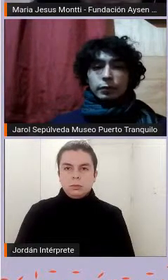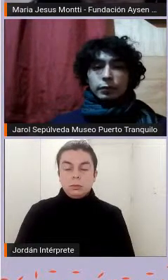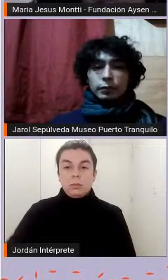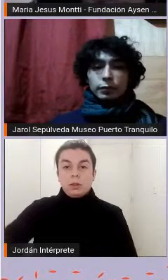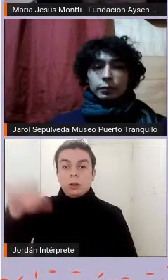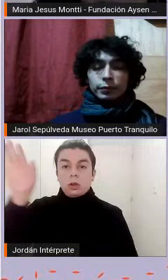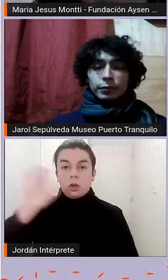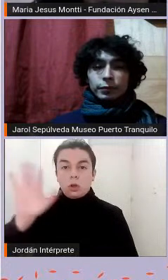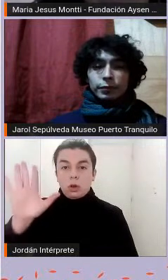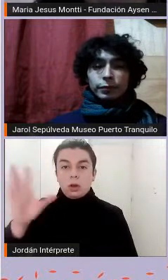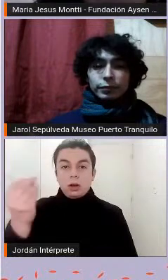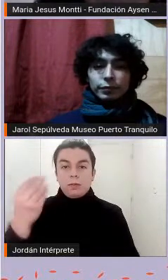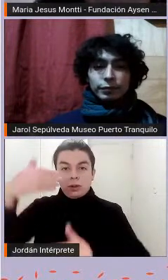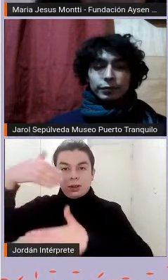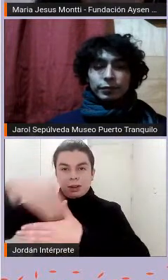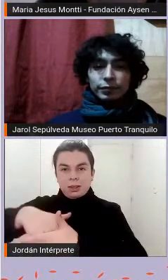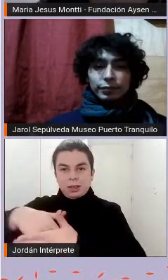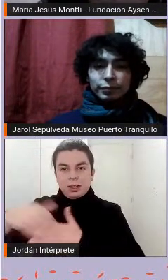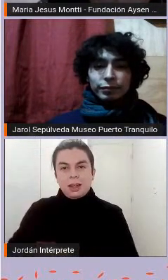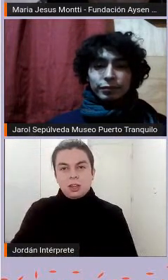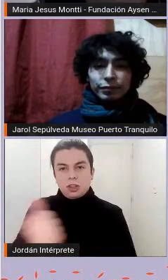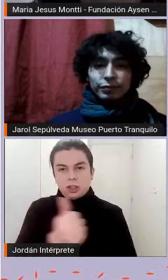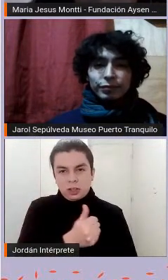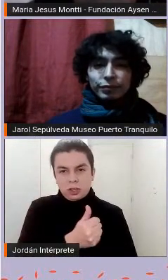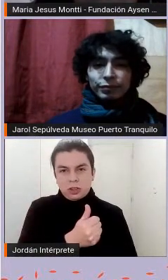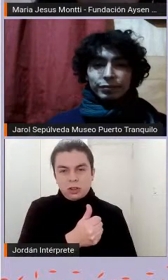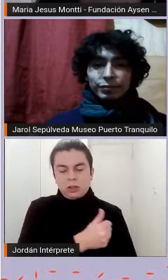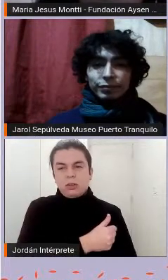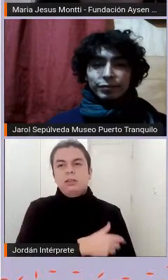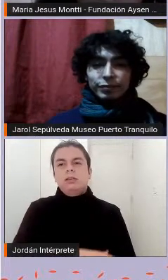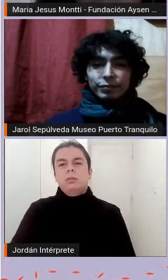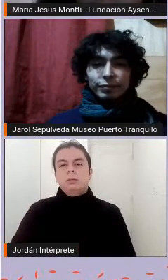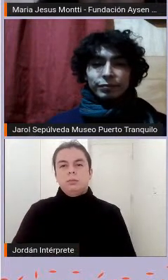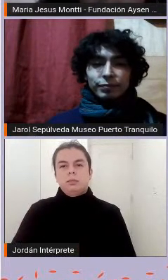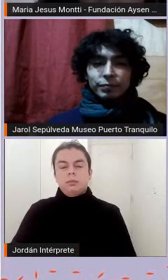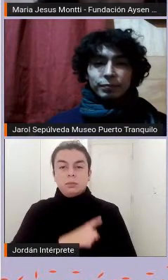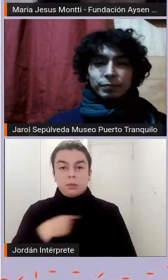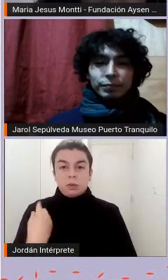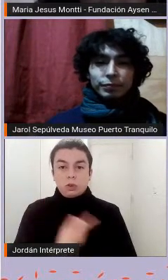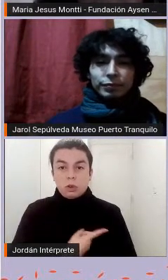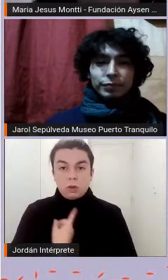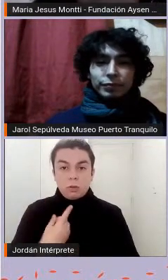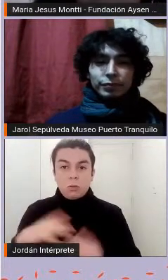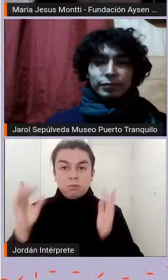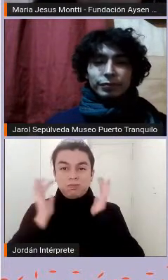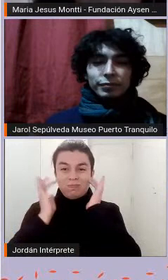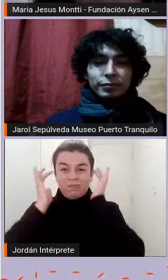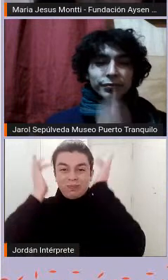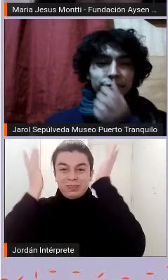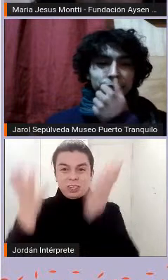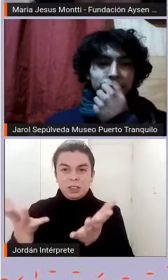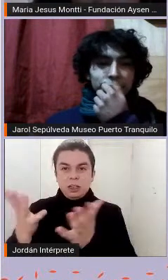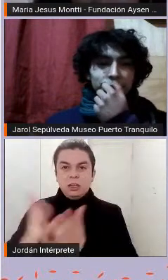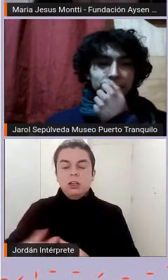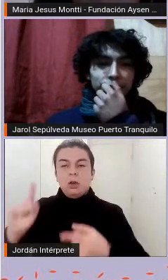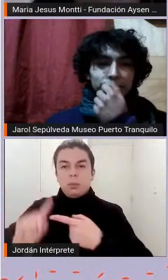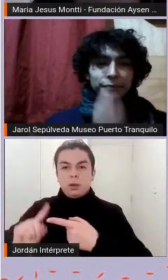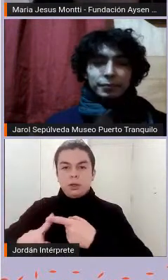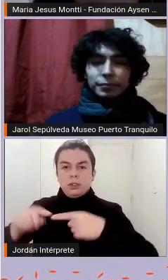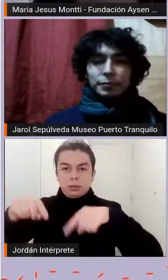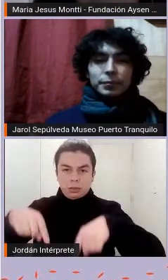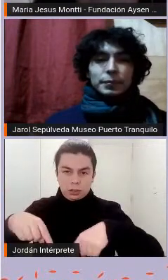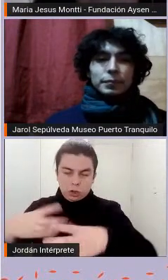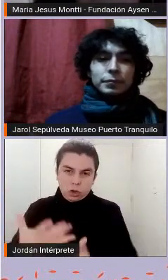Hola, buenas tardes a todas y a todos. Estamos muy contentos de estar participando en esta